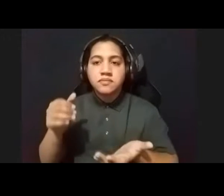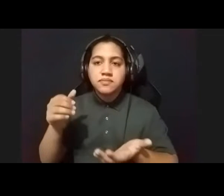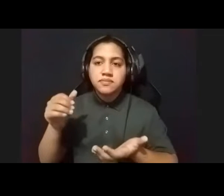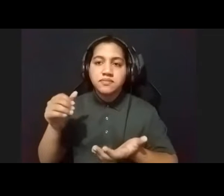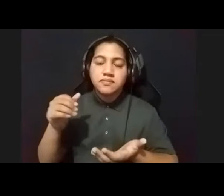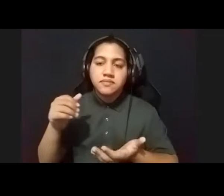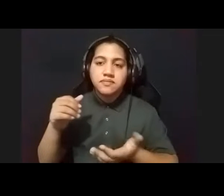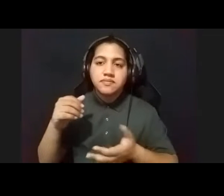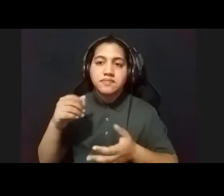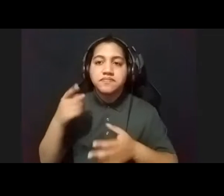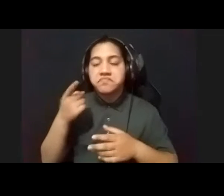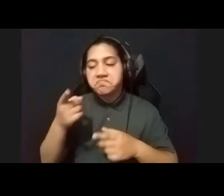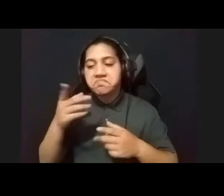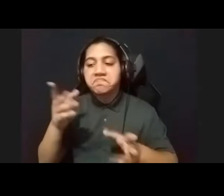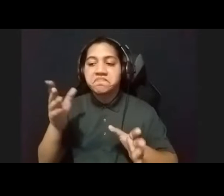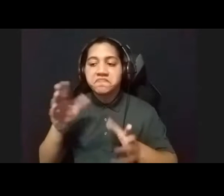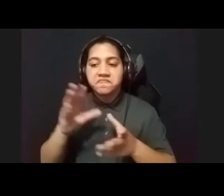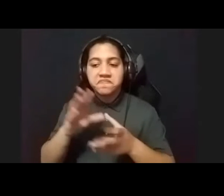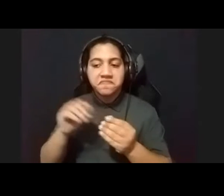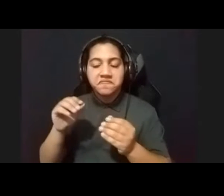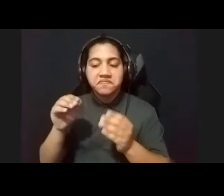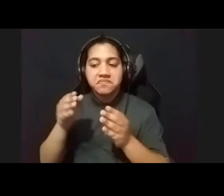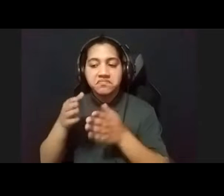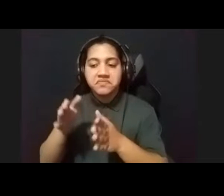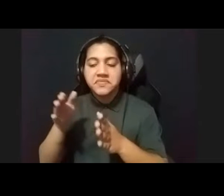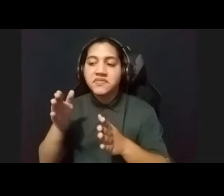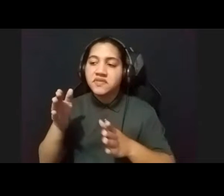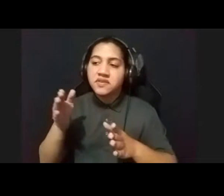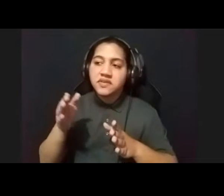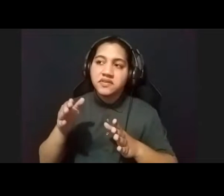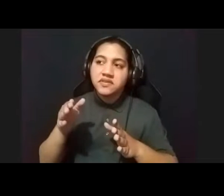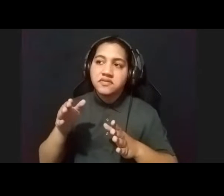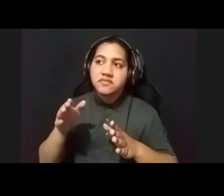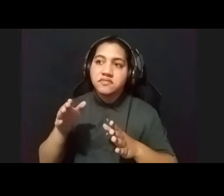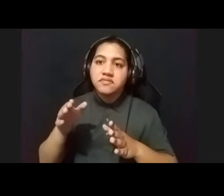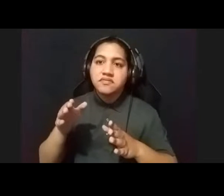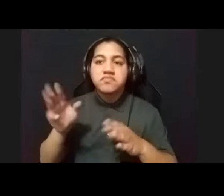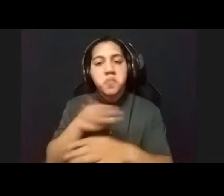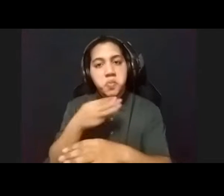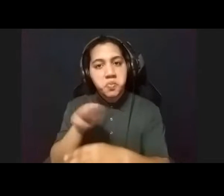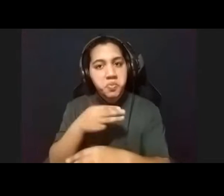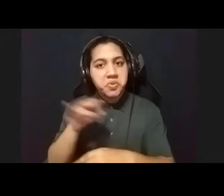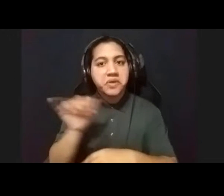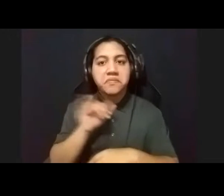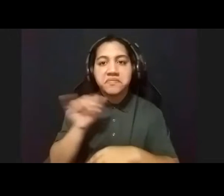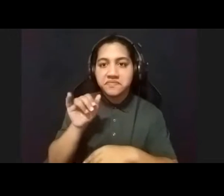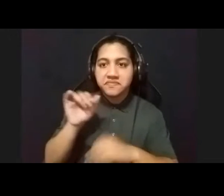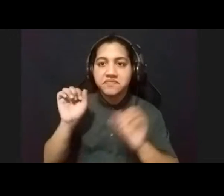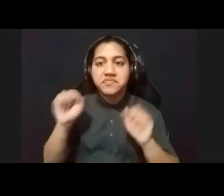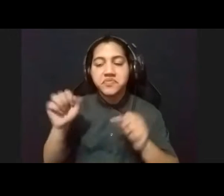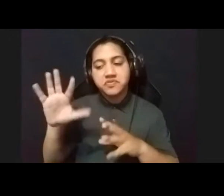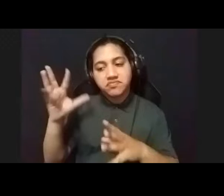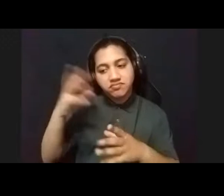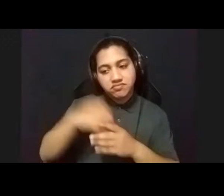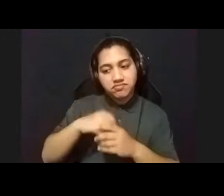Es una versión que podemos trabajar desde el punto de vista musical también, porque podemos integrar todos